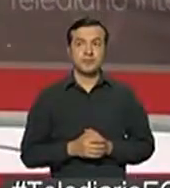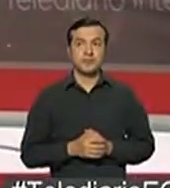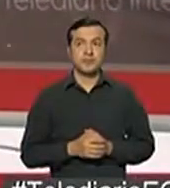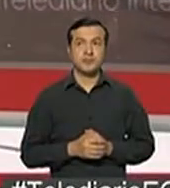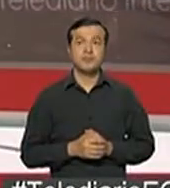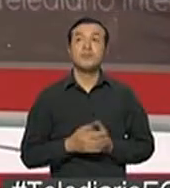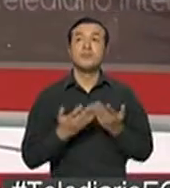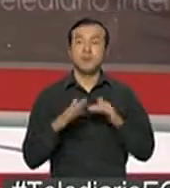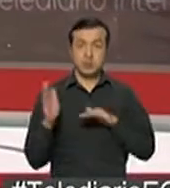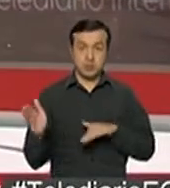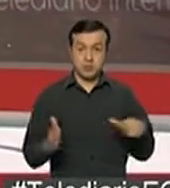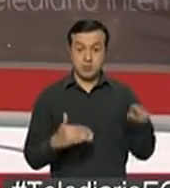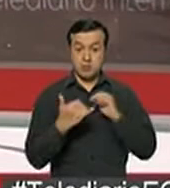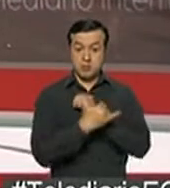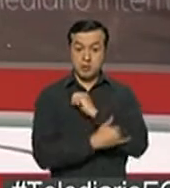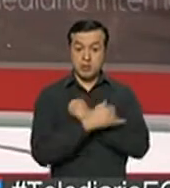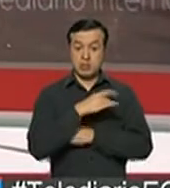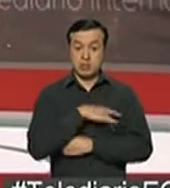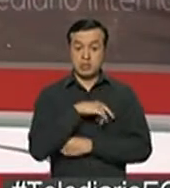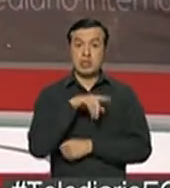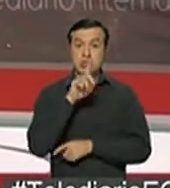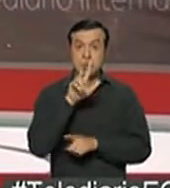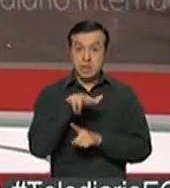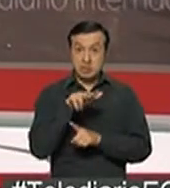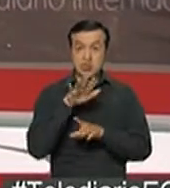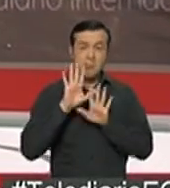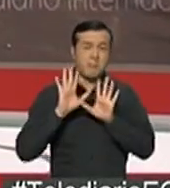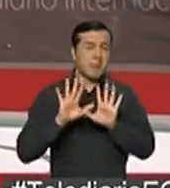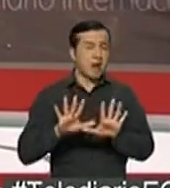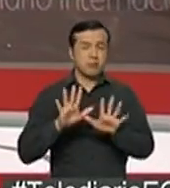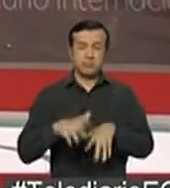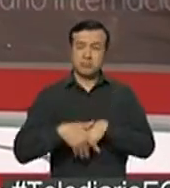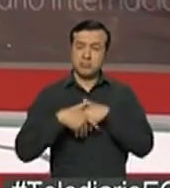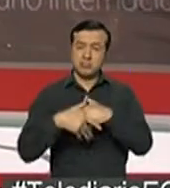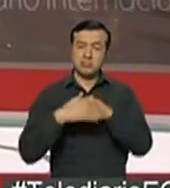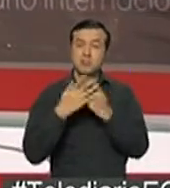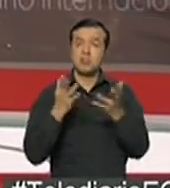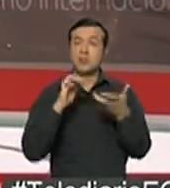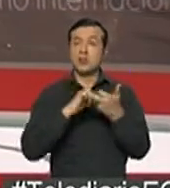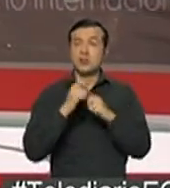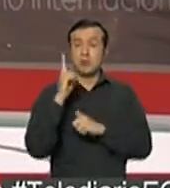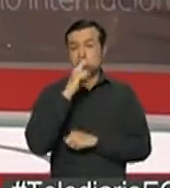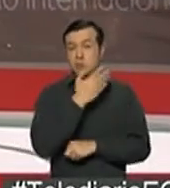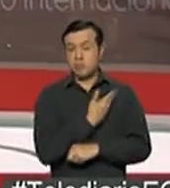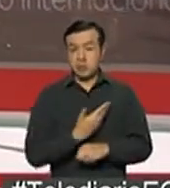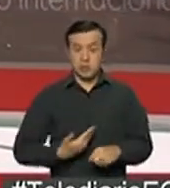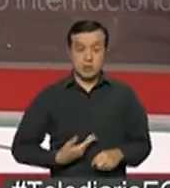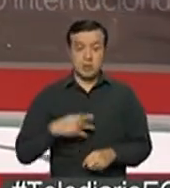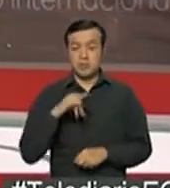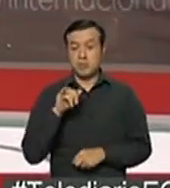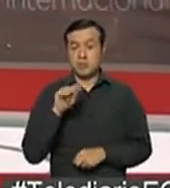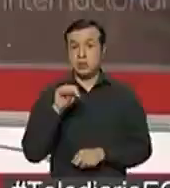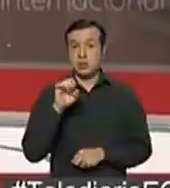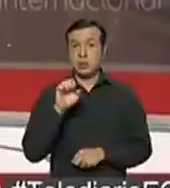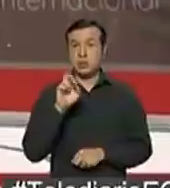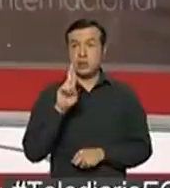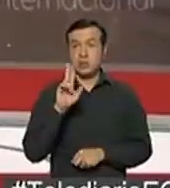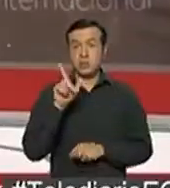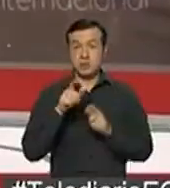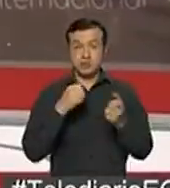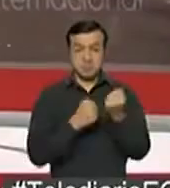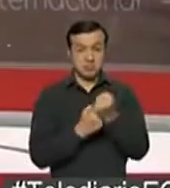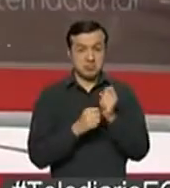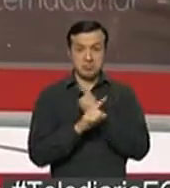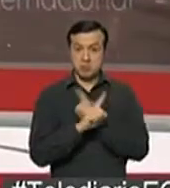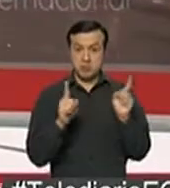Ahora nos trasladamos a Chile, que ya cumple 3 meses de protestas. Frente a esta problemática, el presidente Sebastián Piñera perdió popularidad.